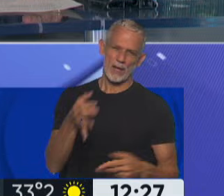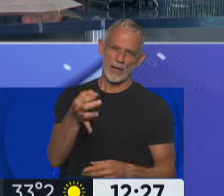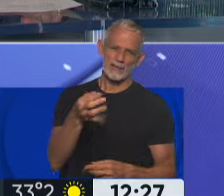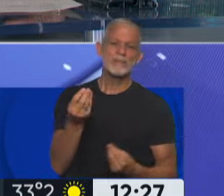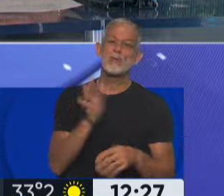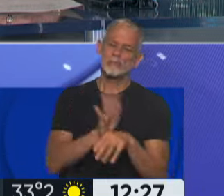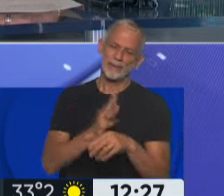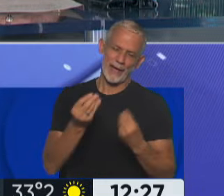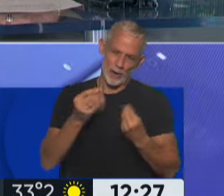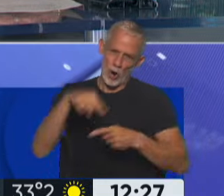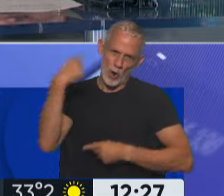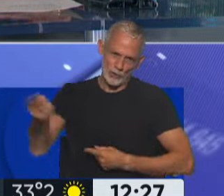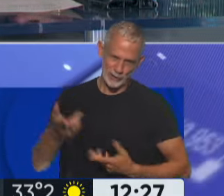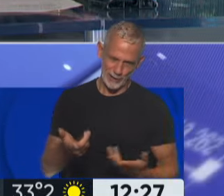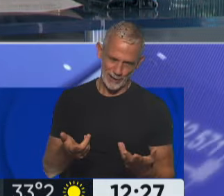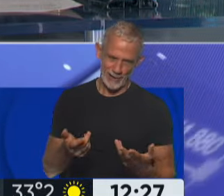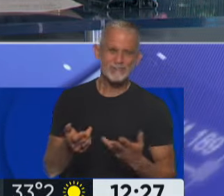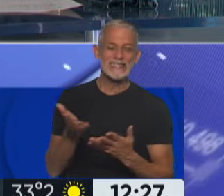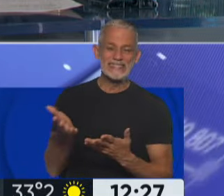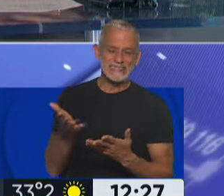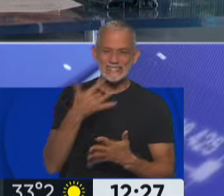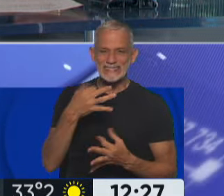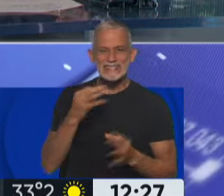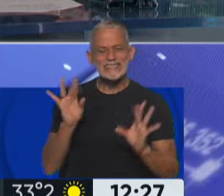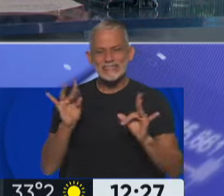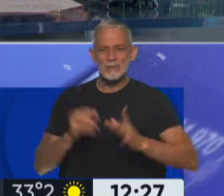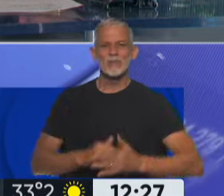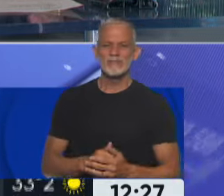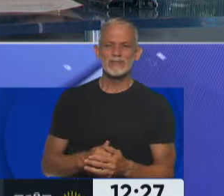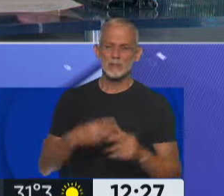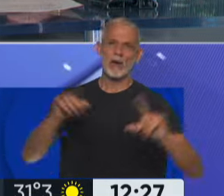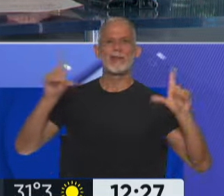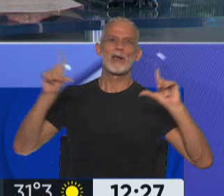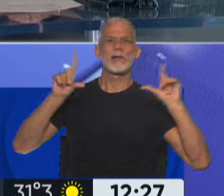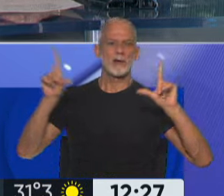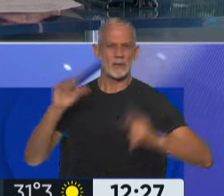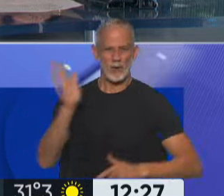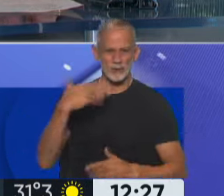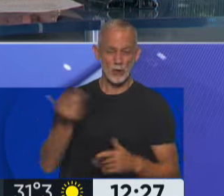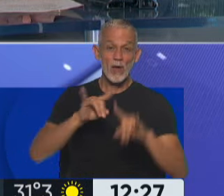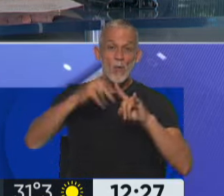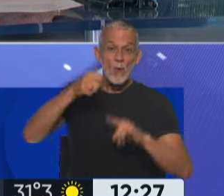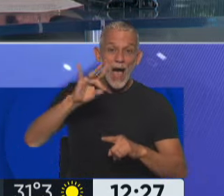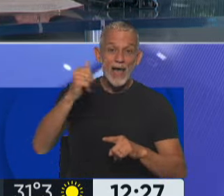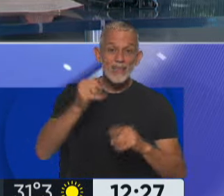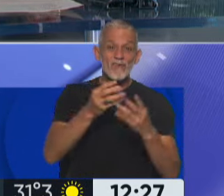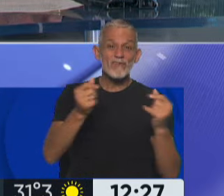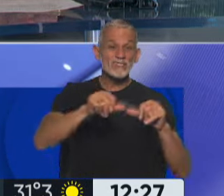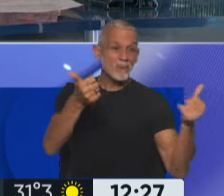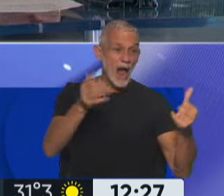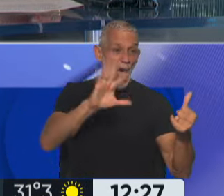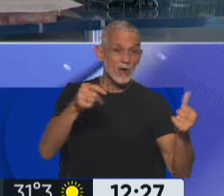significaba otra cosa la verdad que bueno como todo muy mediático y Parece ser que en Wanda cuando termine una relación